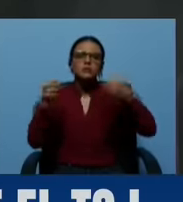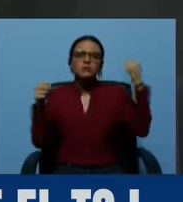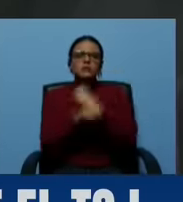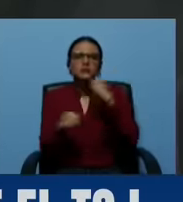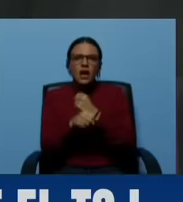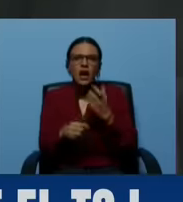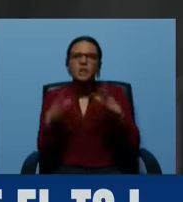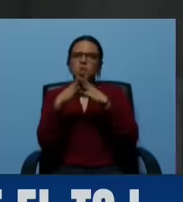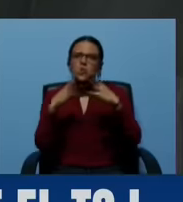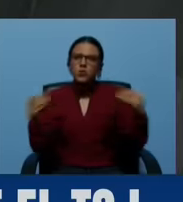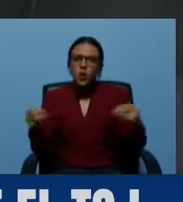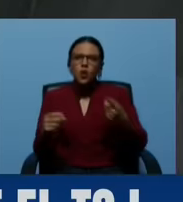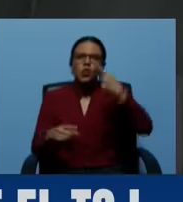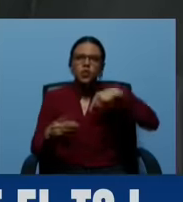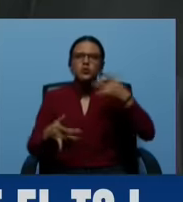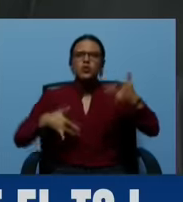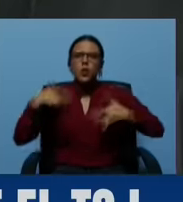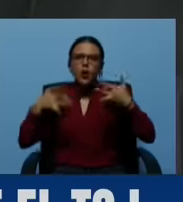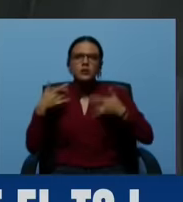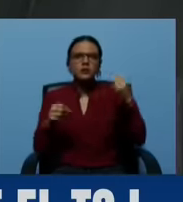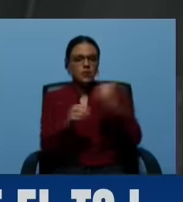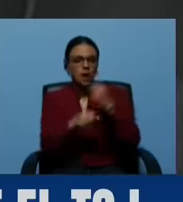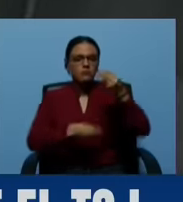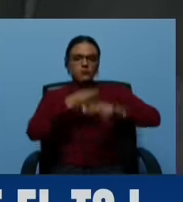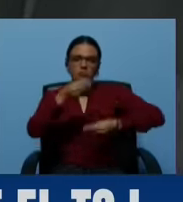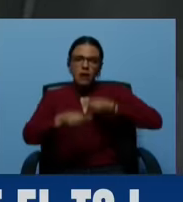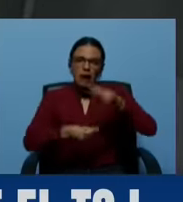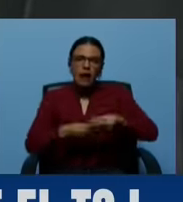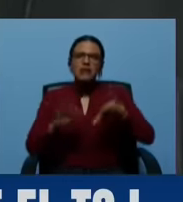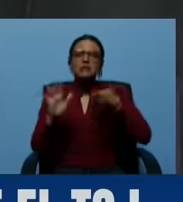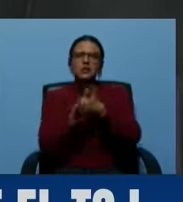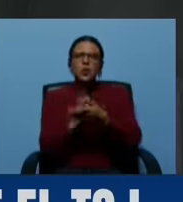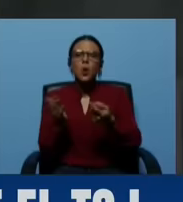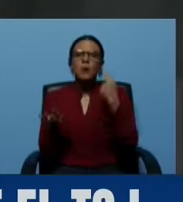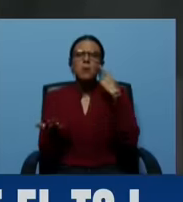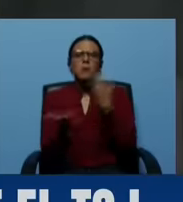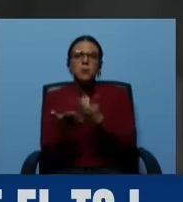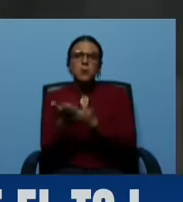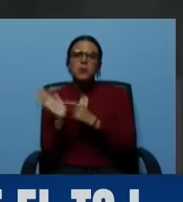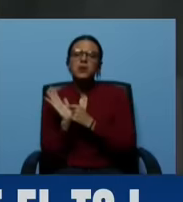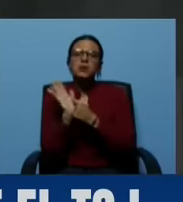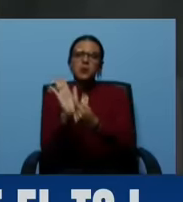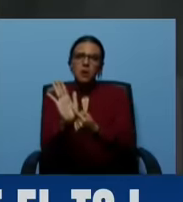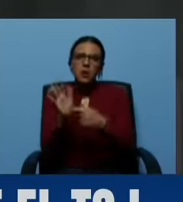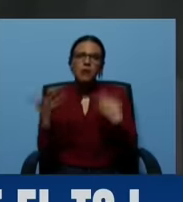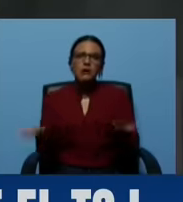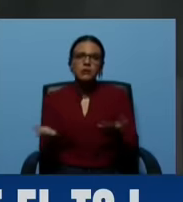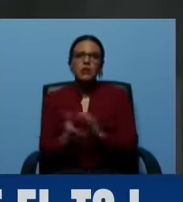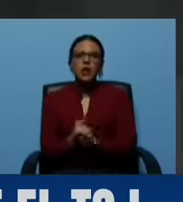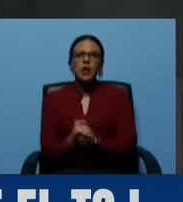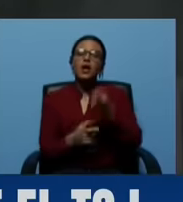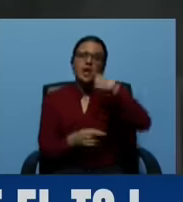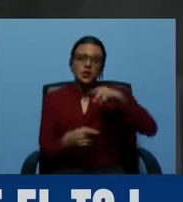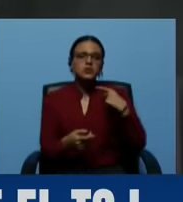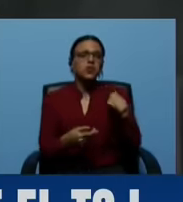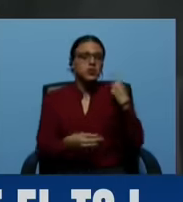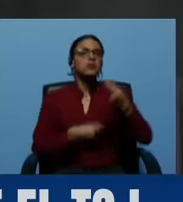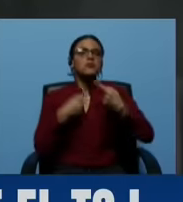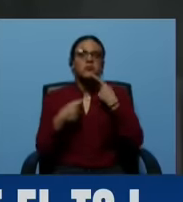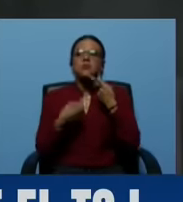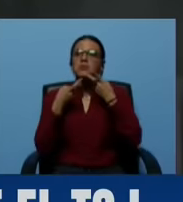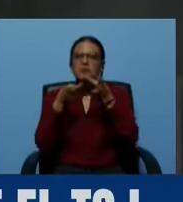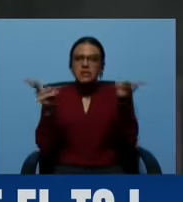todo lo que nosotros hemos venido planteando, hemos venido diciendo, hemos